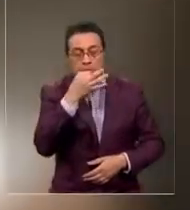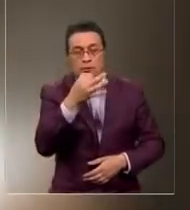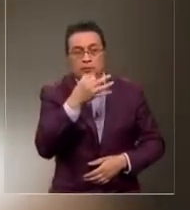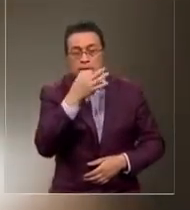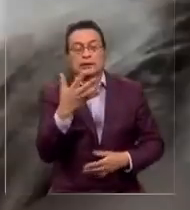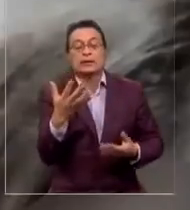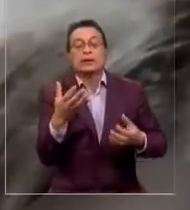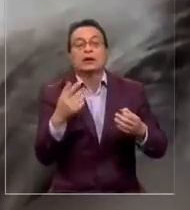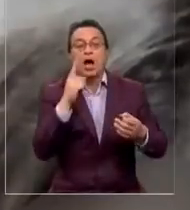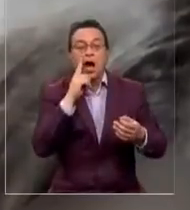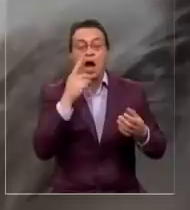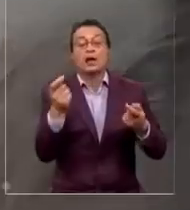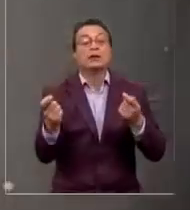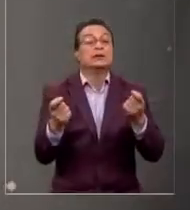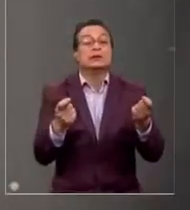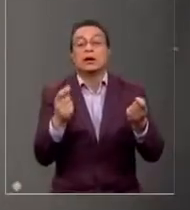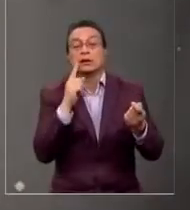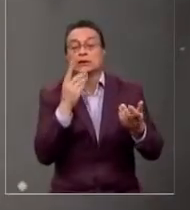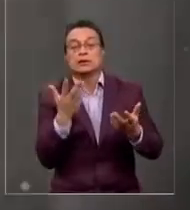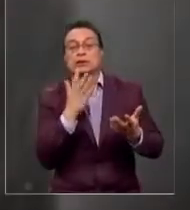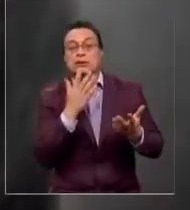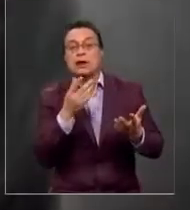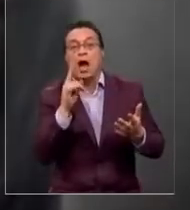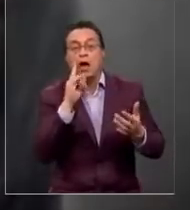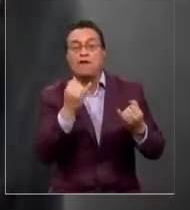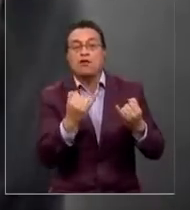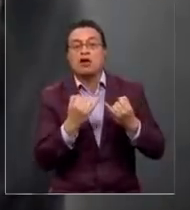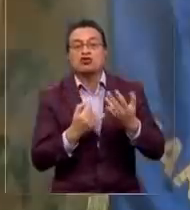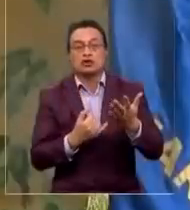cuáles son los antecedentes que se manejan hasta ahora sobre este caso.